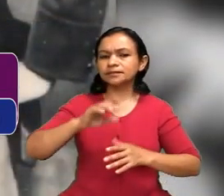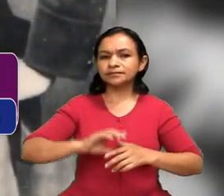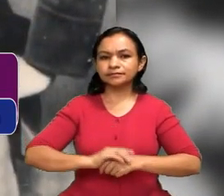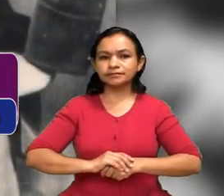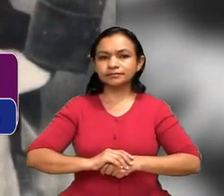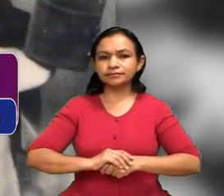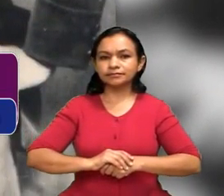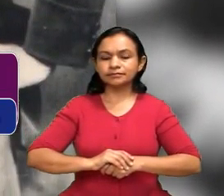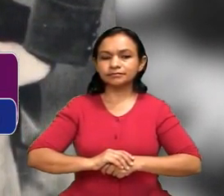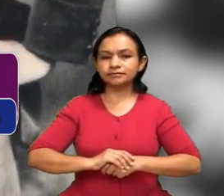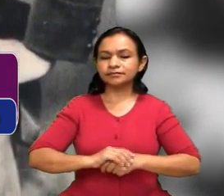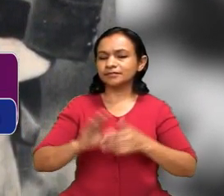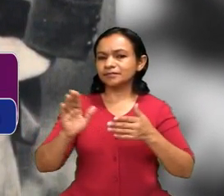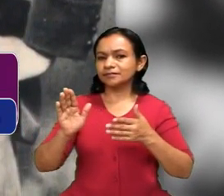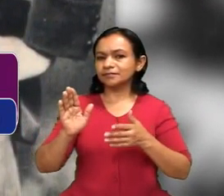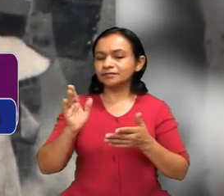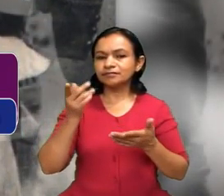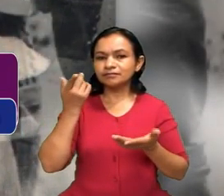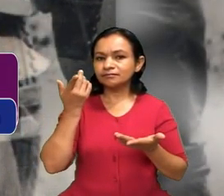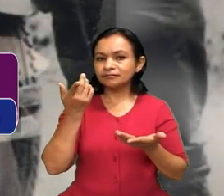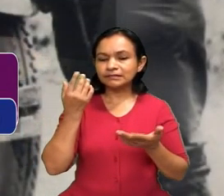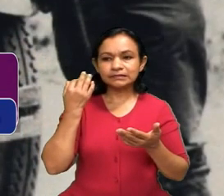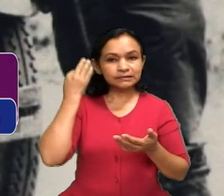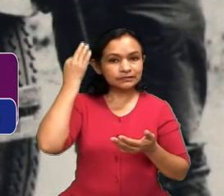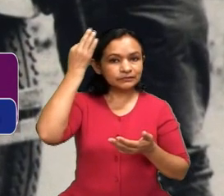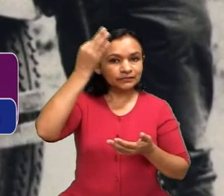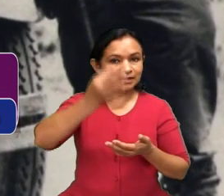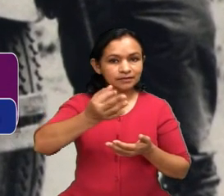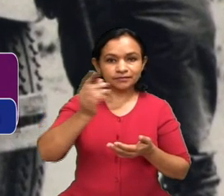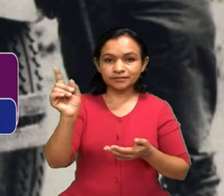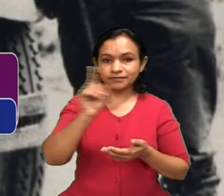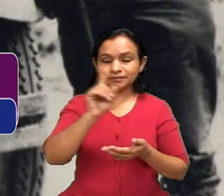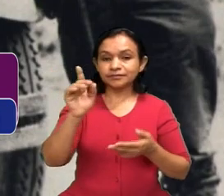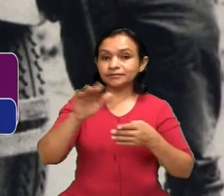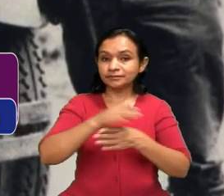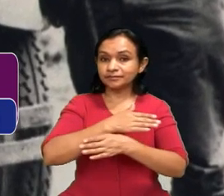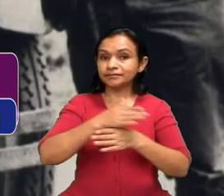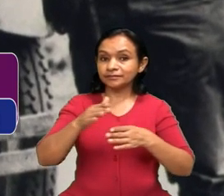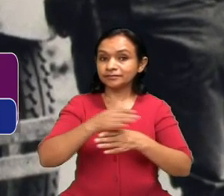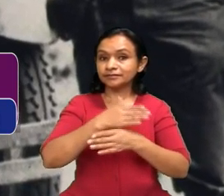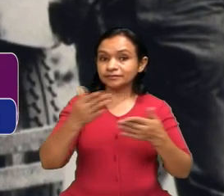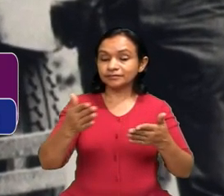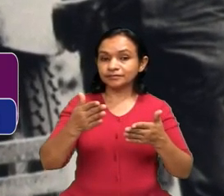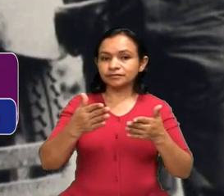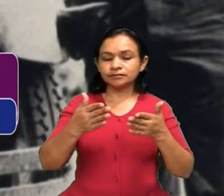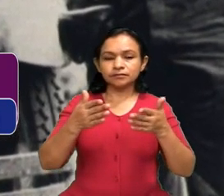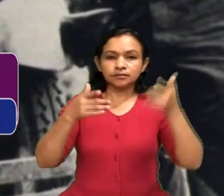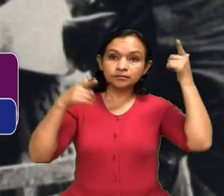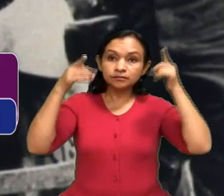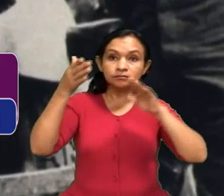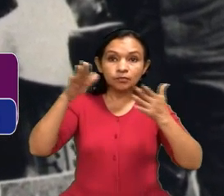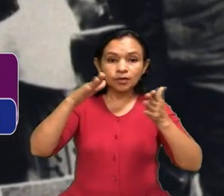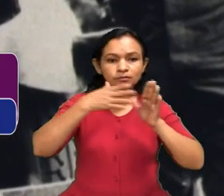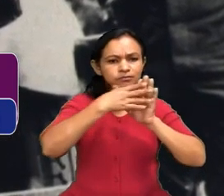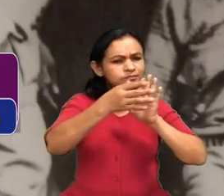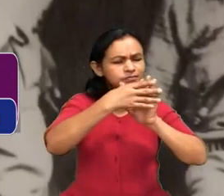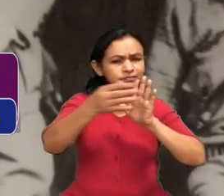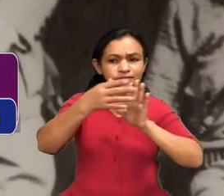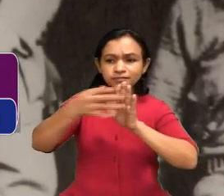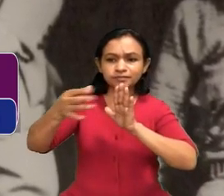Y fue todo lo contrario. Fue todo lo contrario. Se rescata y se multiplica el legado de Sandino a partir de todas las y los